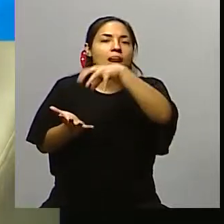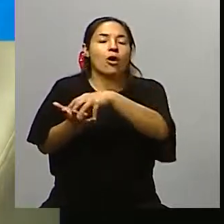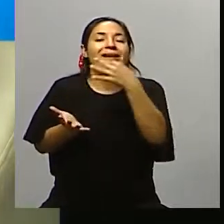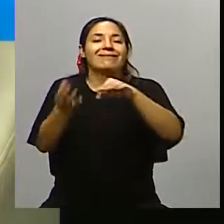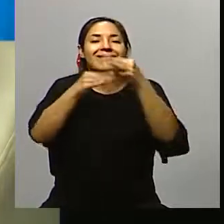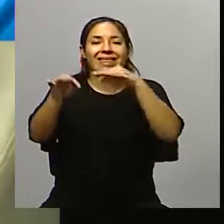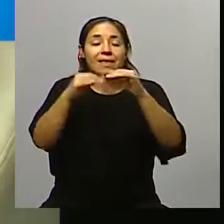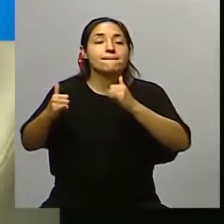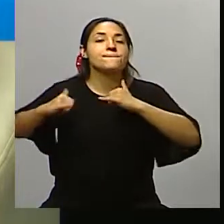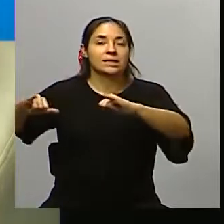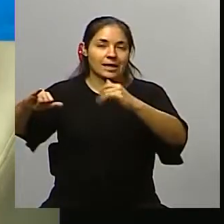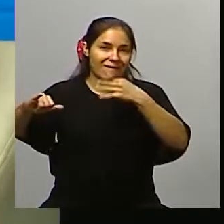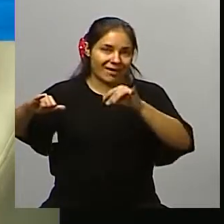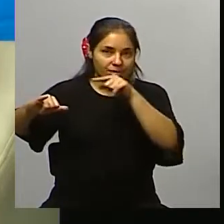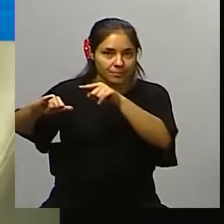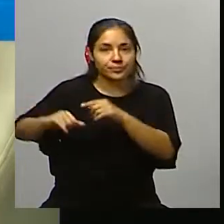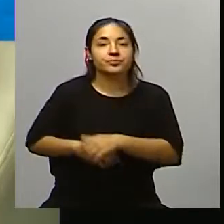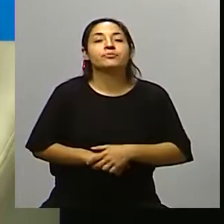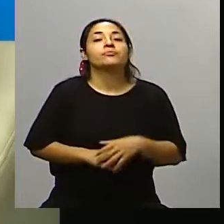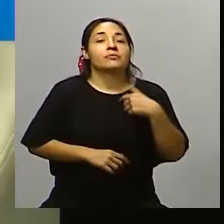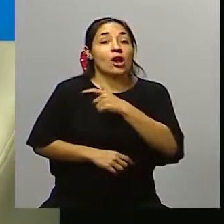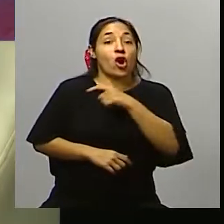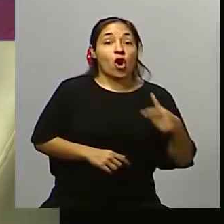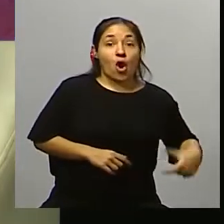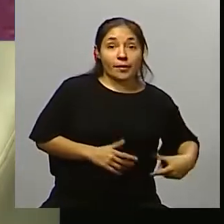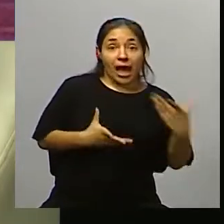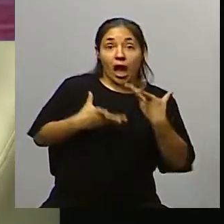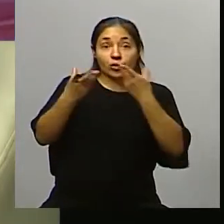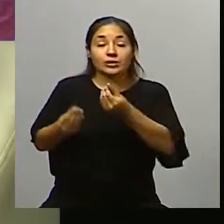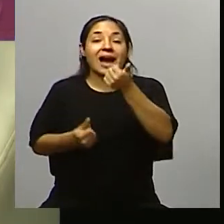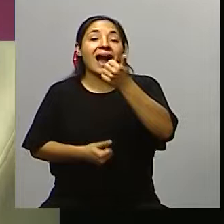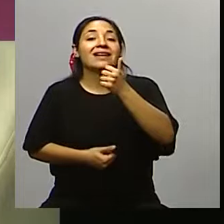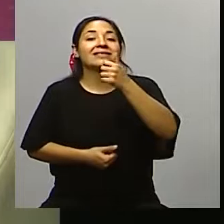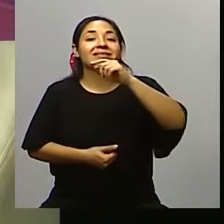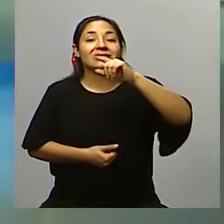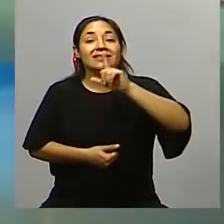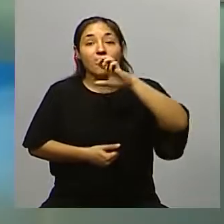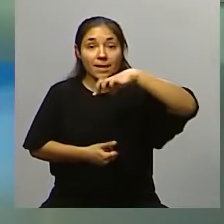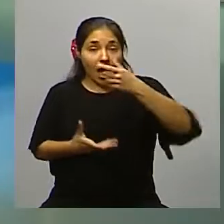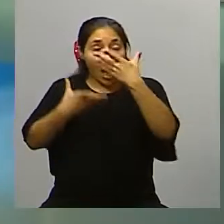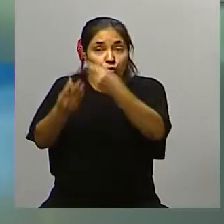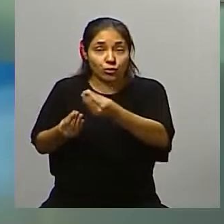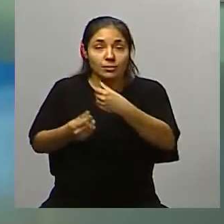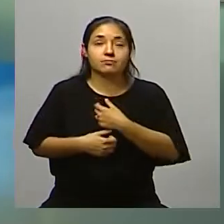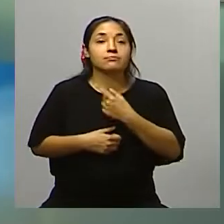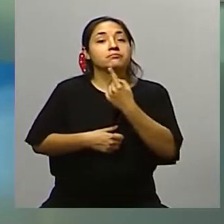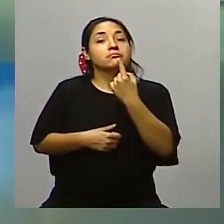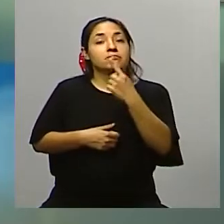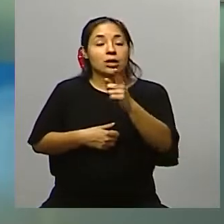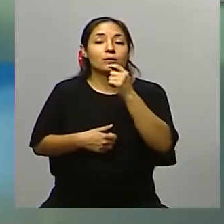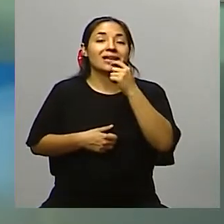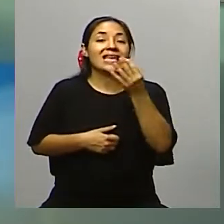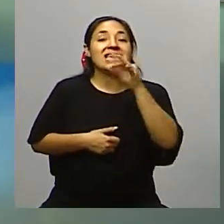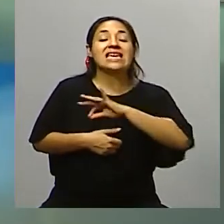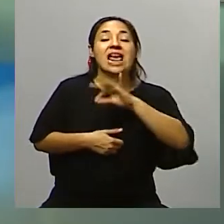venden pizzas, y el Estado le asistió con el ATP, pero por el otro lado, quienes recibieron el ingreso familiar de